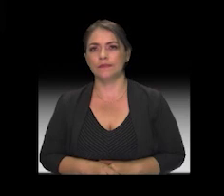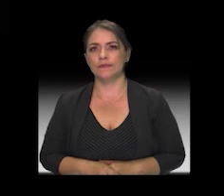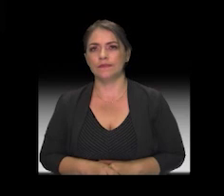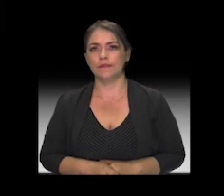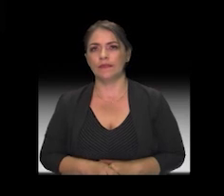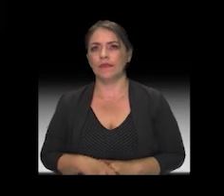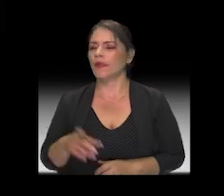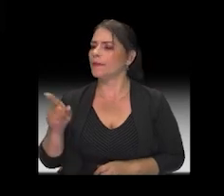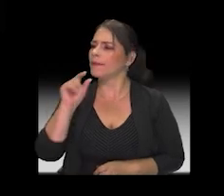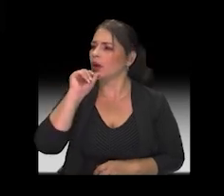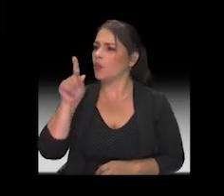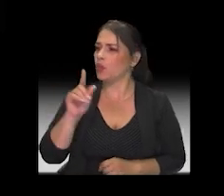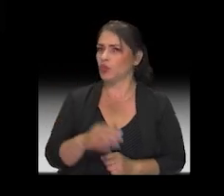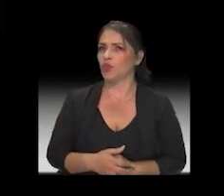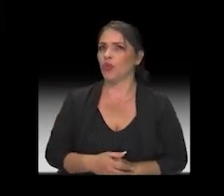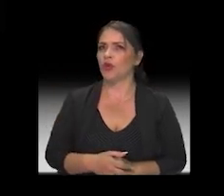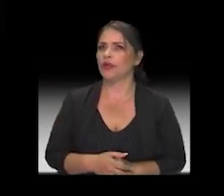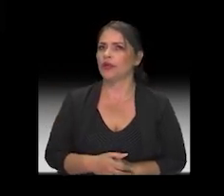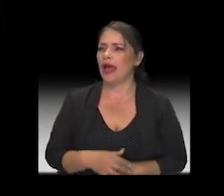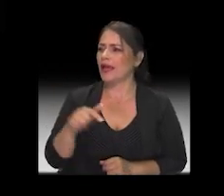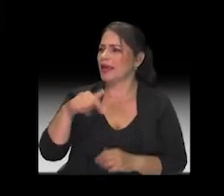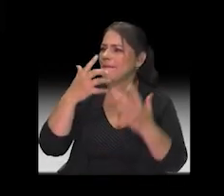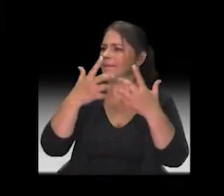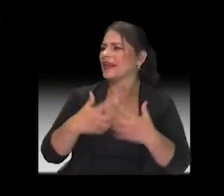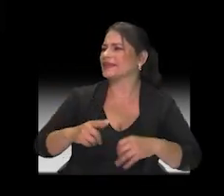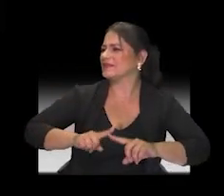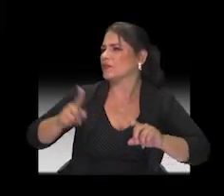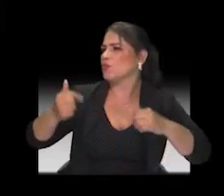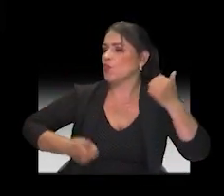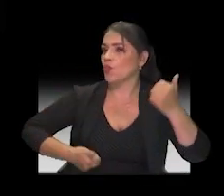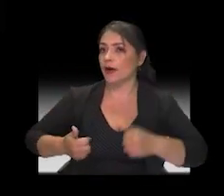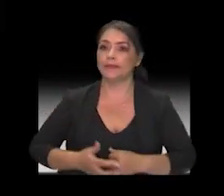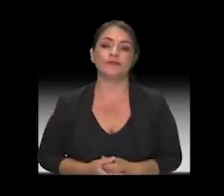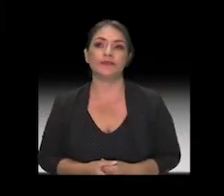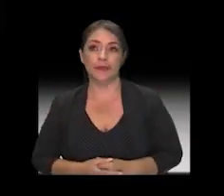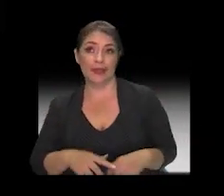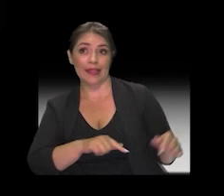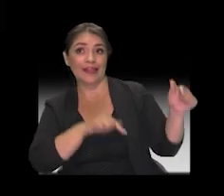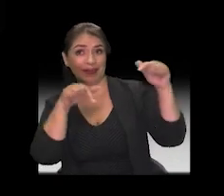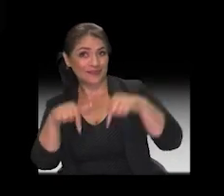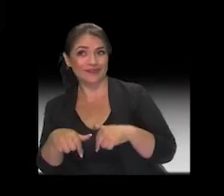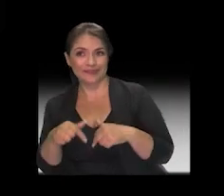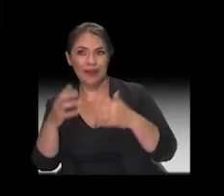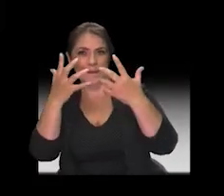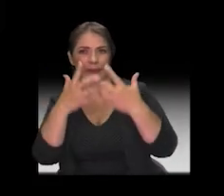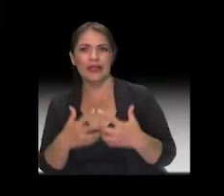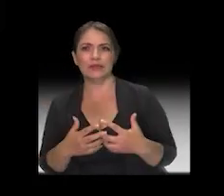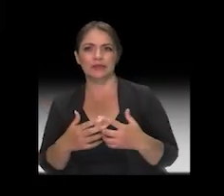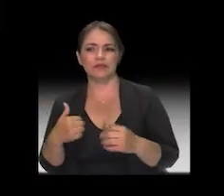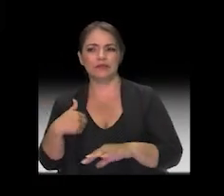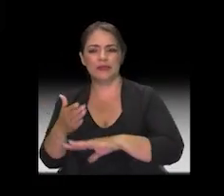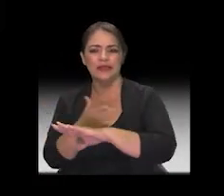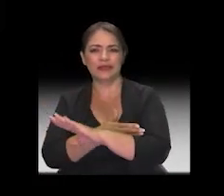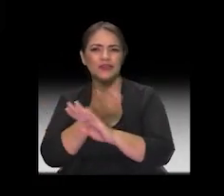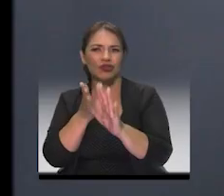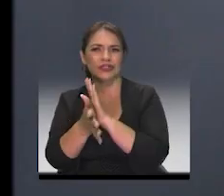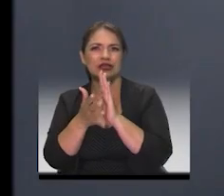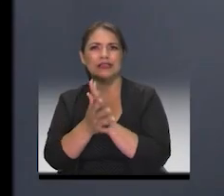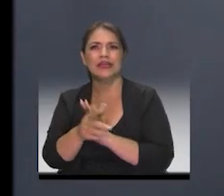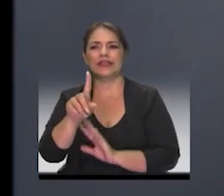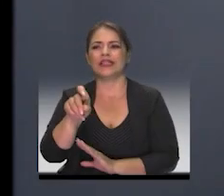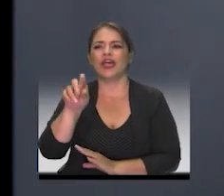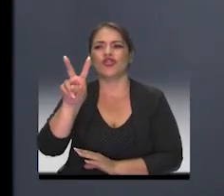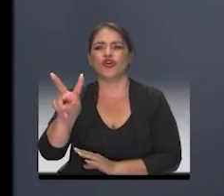Gerente, ¿cuál es el valor diferenciador de la empresa? Bueno, nosotros tenemos, como les mencioné, más de